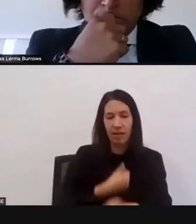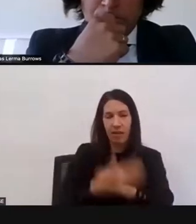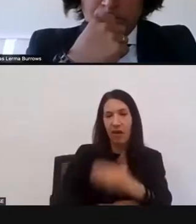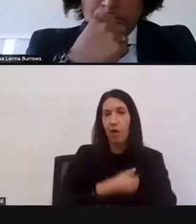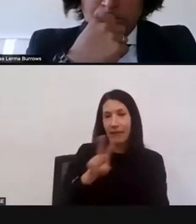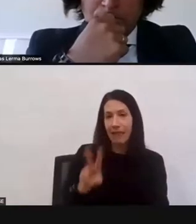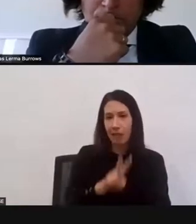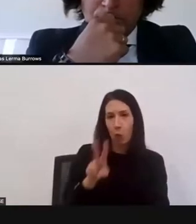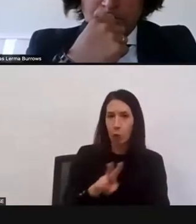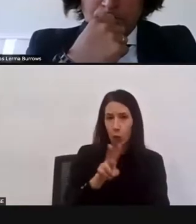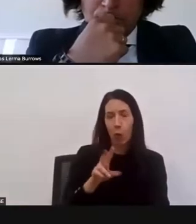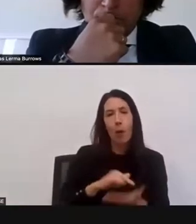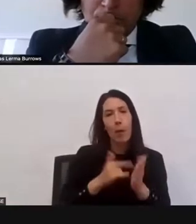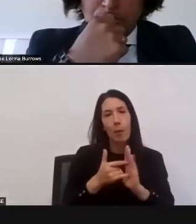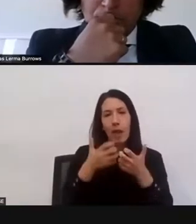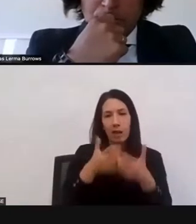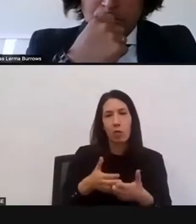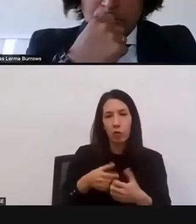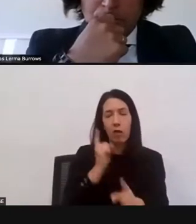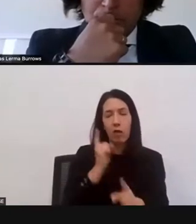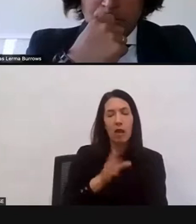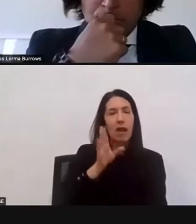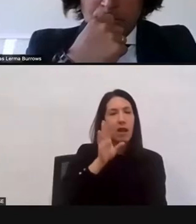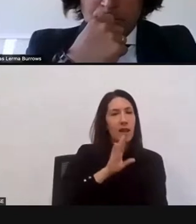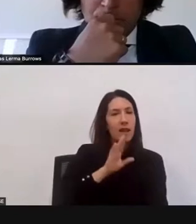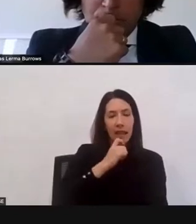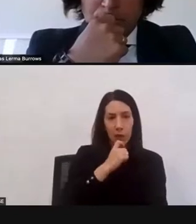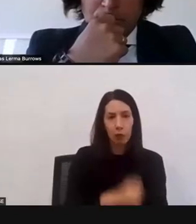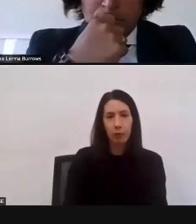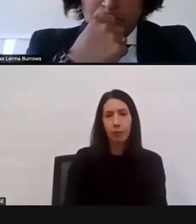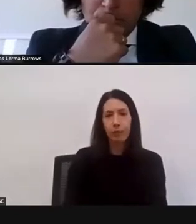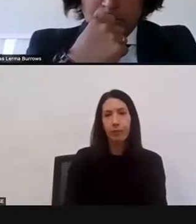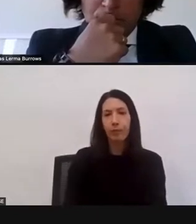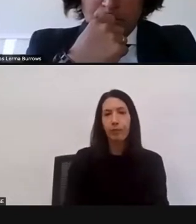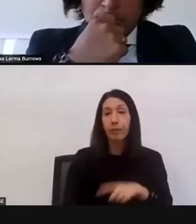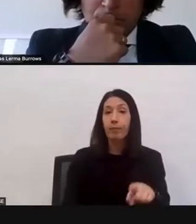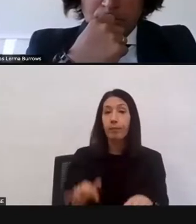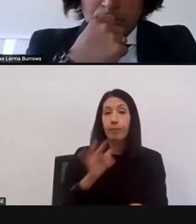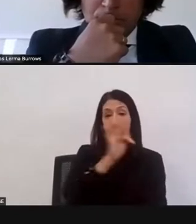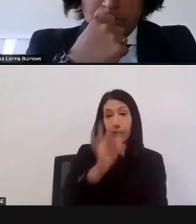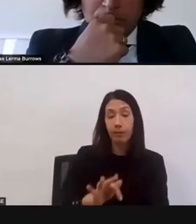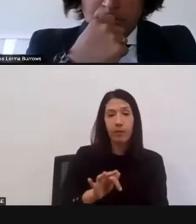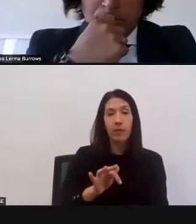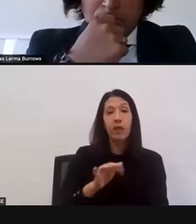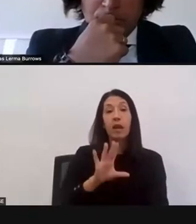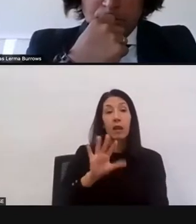segundo Plan de Lucha contra los Delitos de Odio. Francisco. Sí, en la línea de